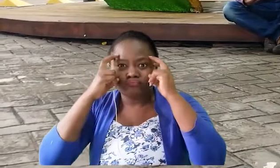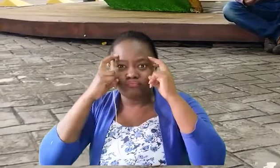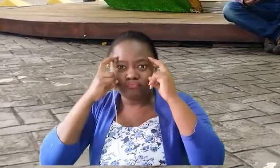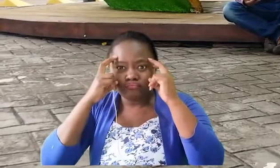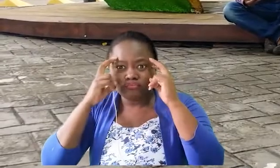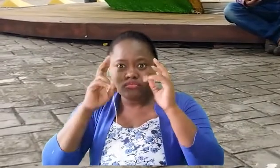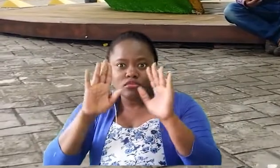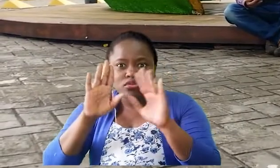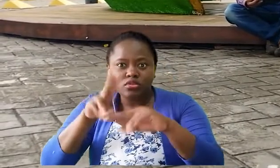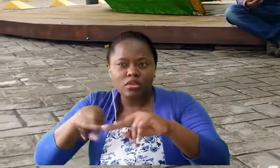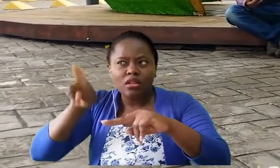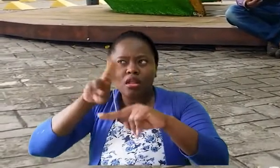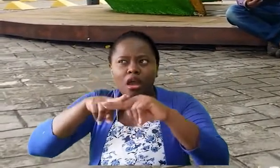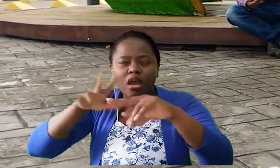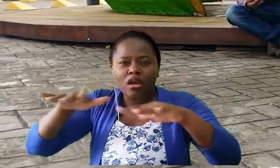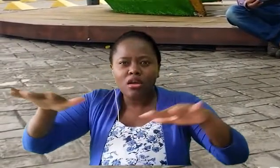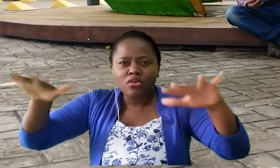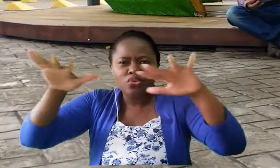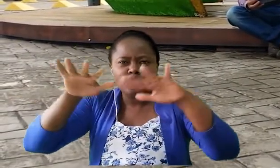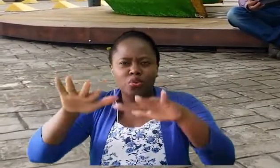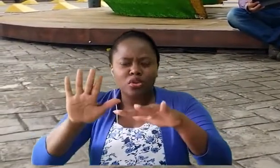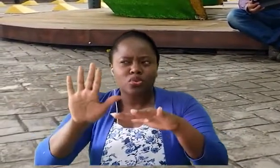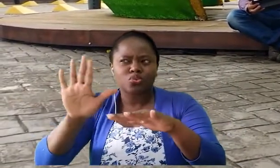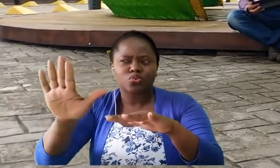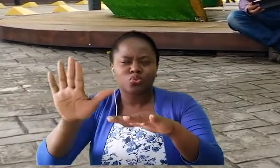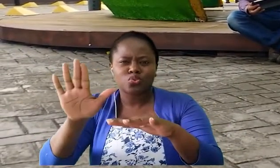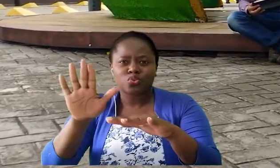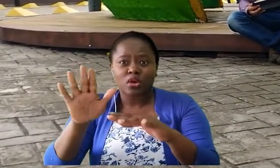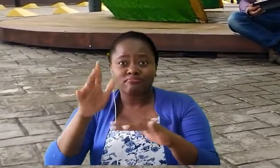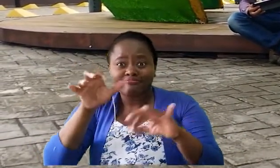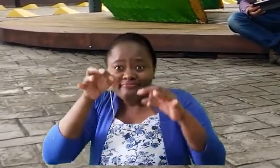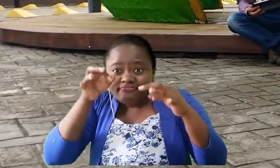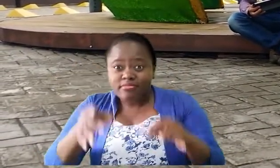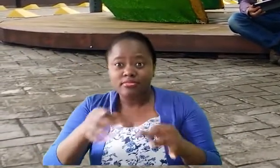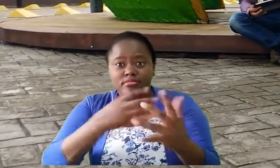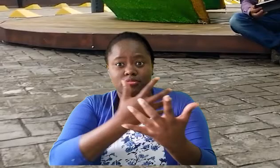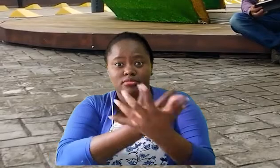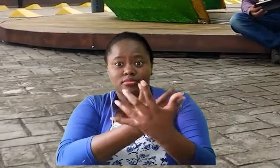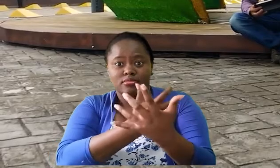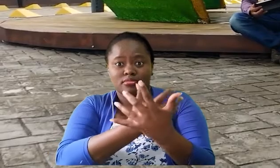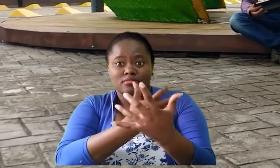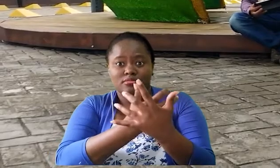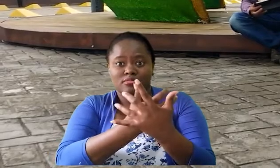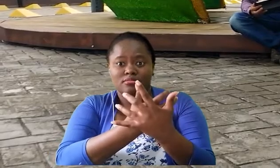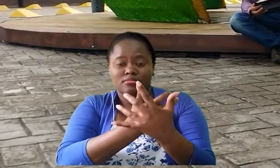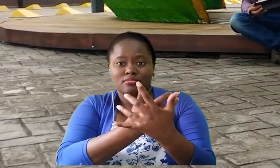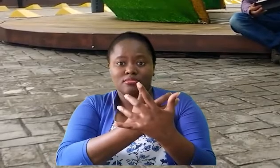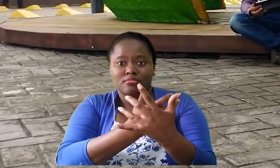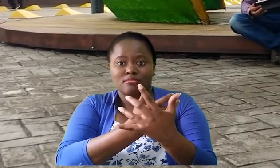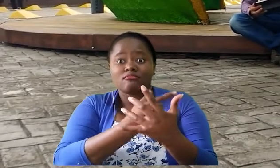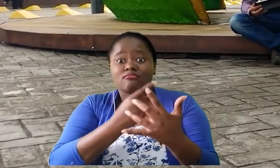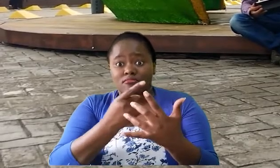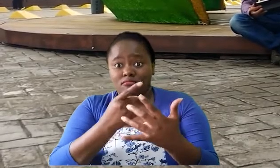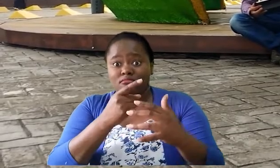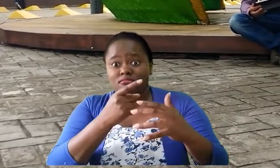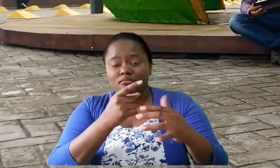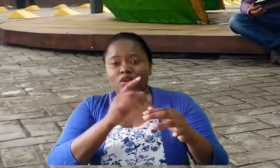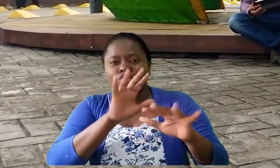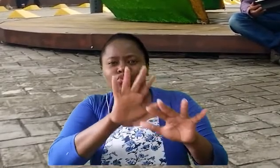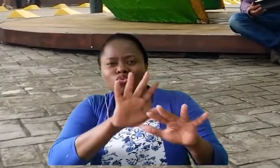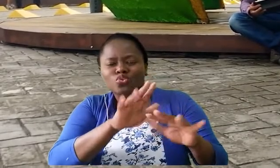estrictamente de la ciencia como sí lo hace la teología natural, y como lo hicieron los teólogos